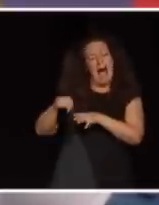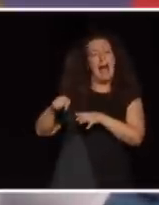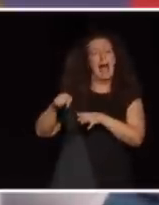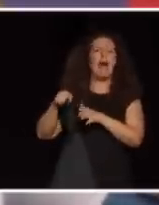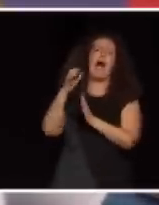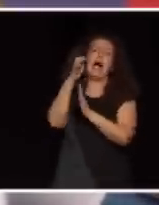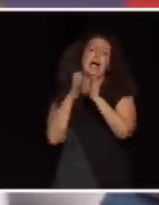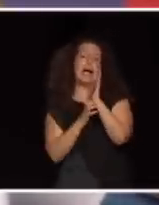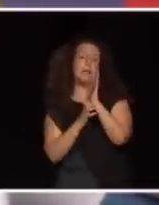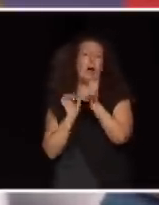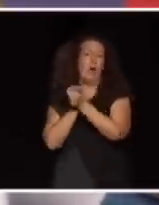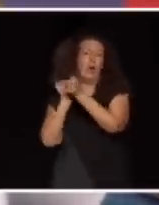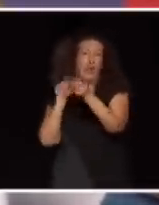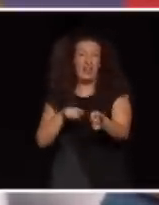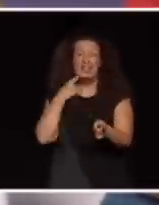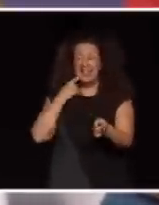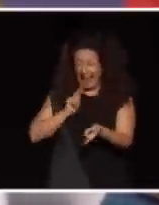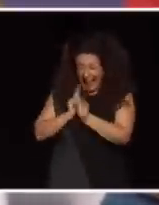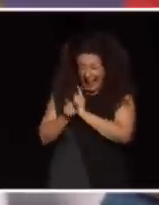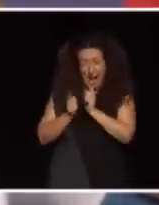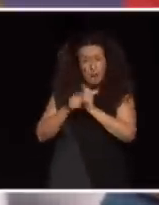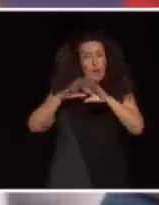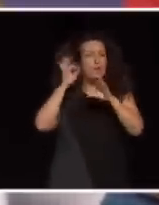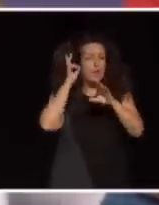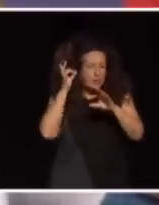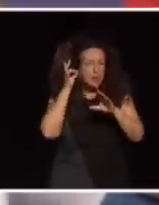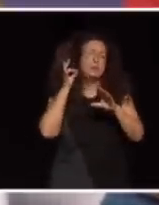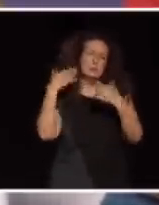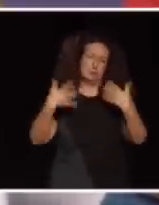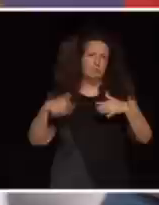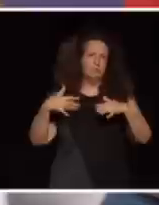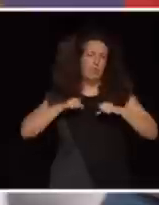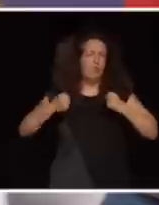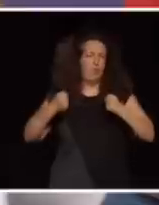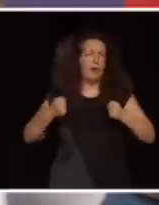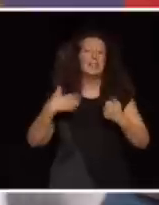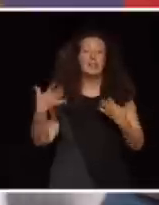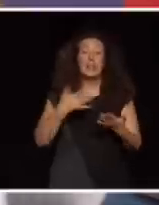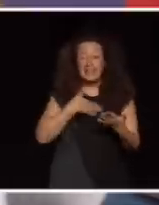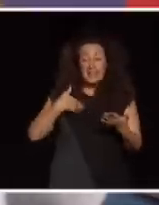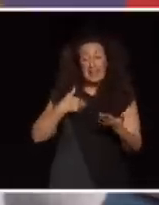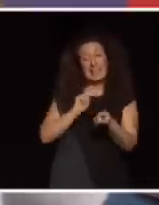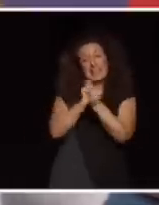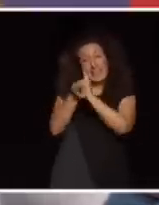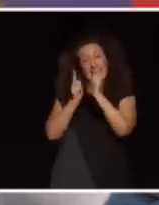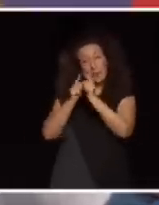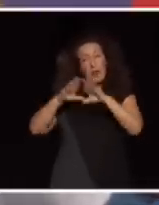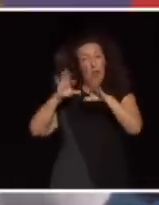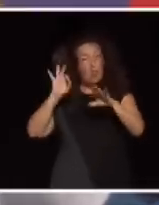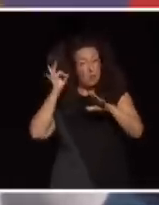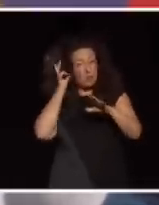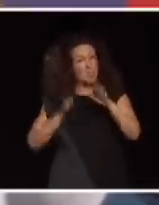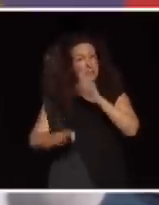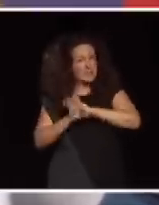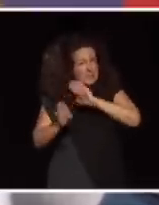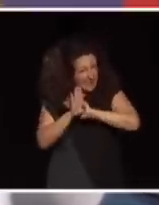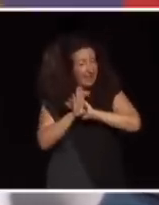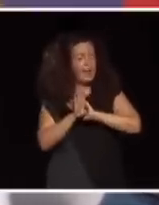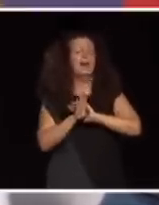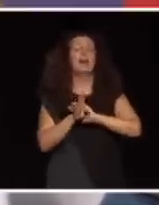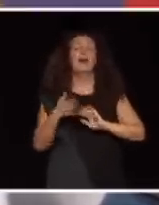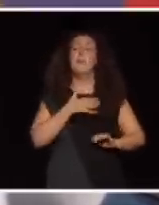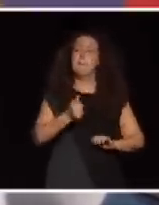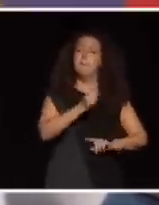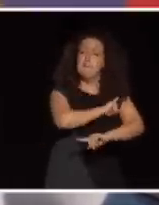machista enormemente fuerte y para llevar adelante las transformaciones feministas hace falta valentía y hace falta